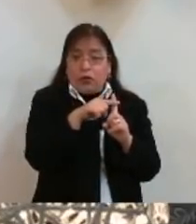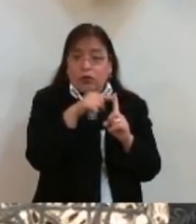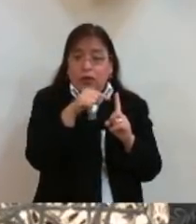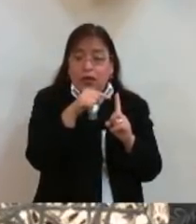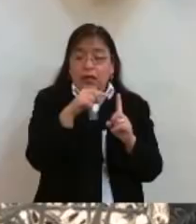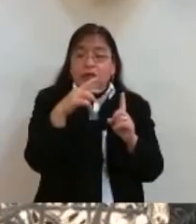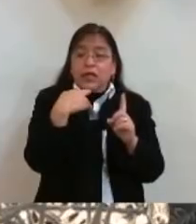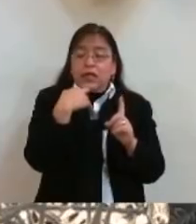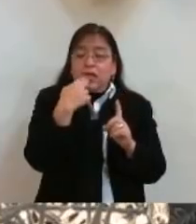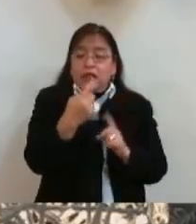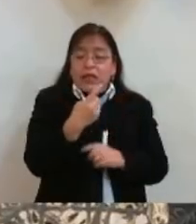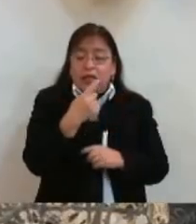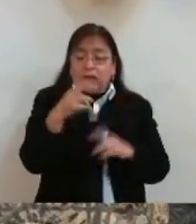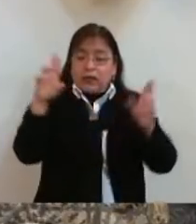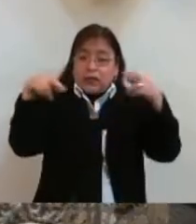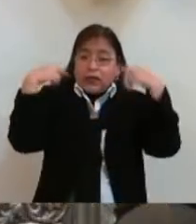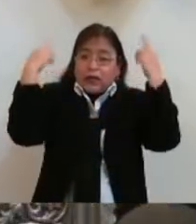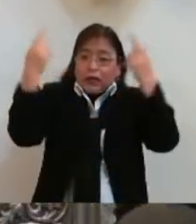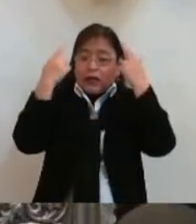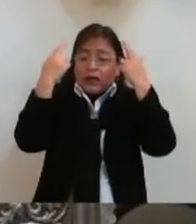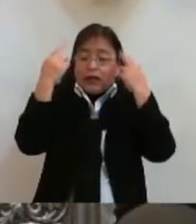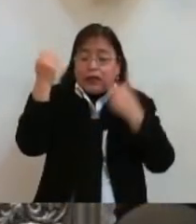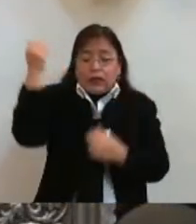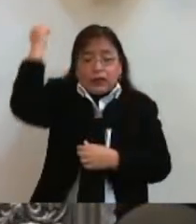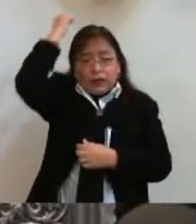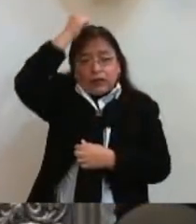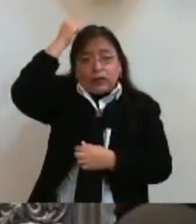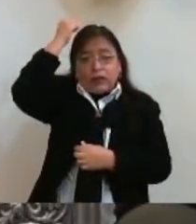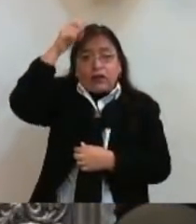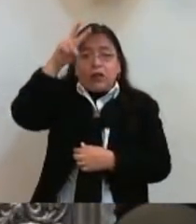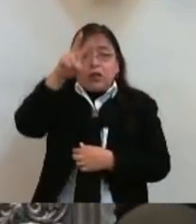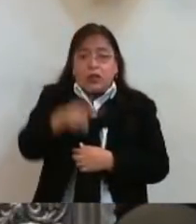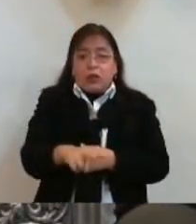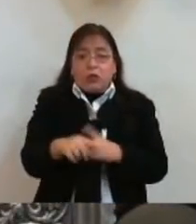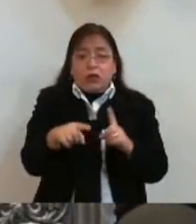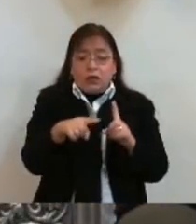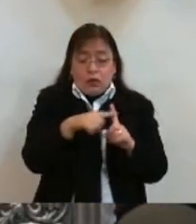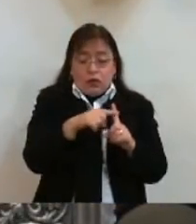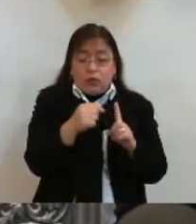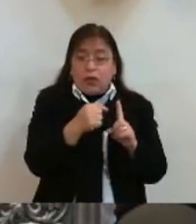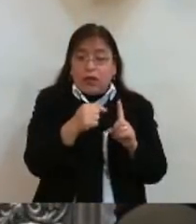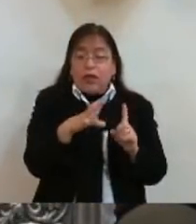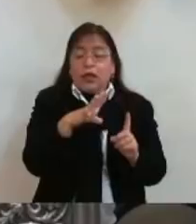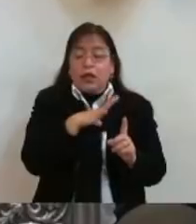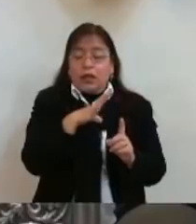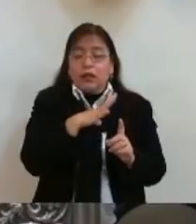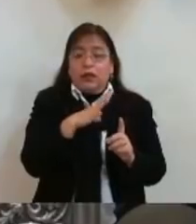es sacerdote, es verdadero hombre.